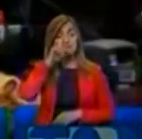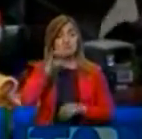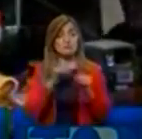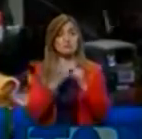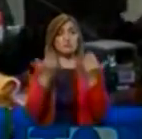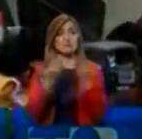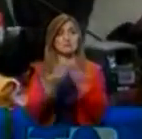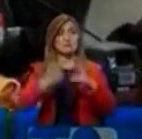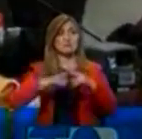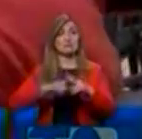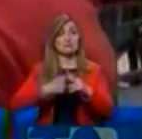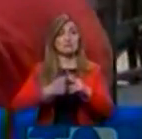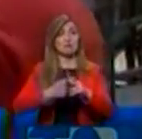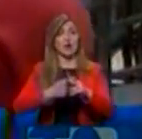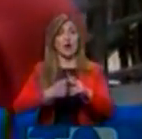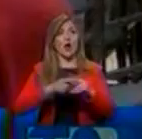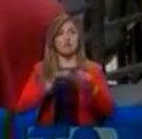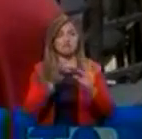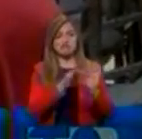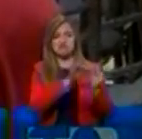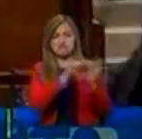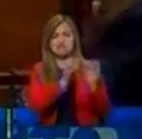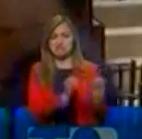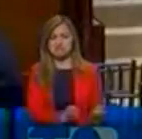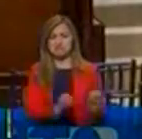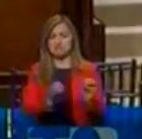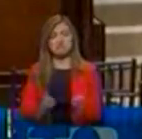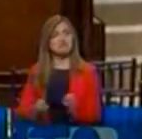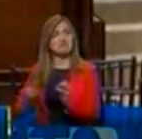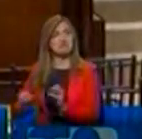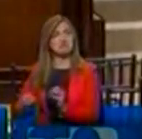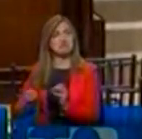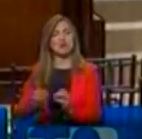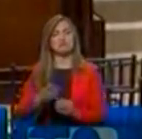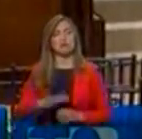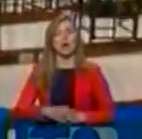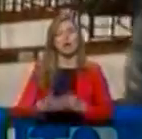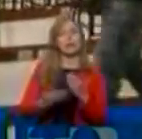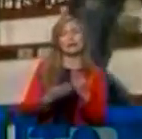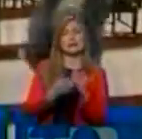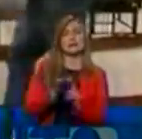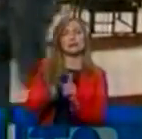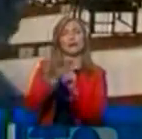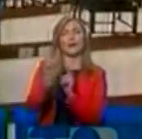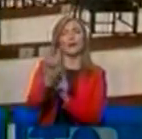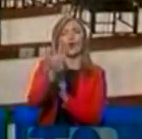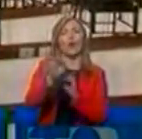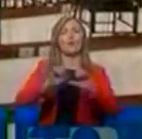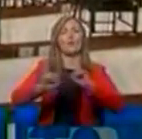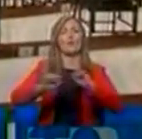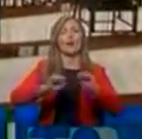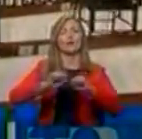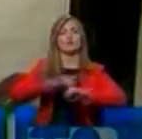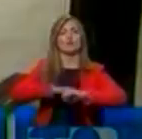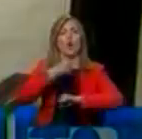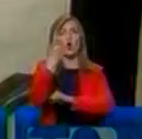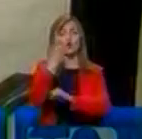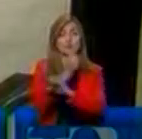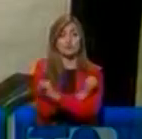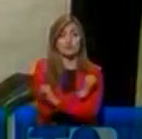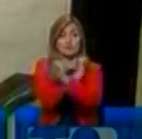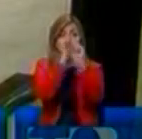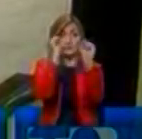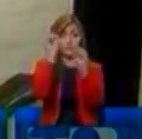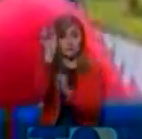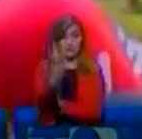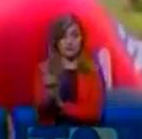legislativos empezó a adecuar el salón del pleno para la ceremonia del 24 de mayo, que se cumplirá desde las 11 de la mañana de